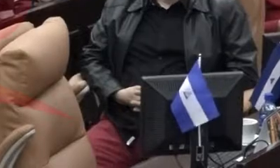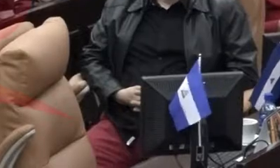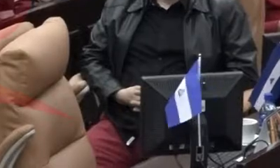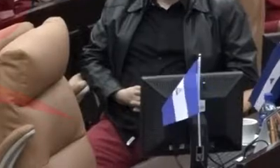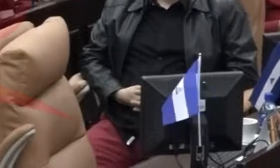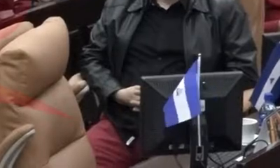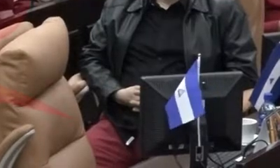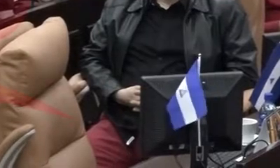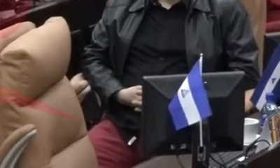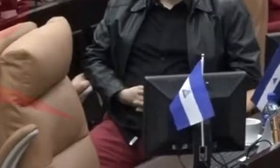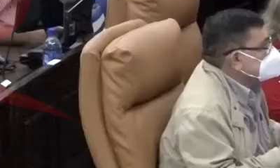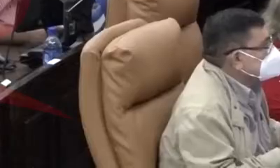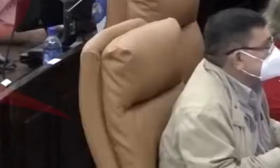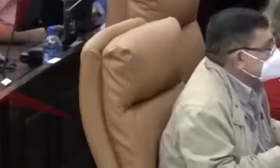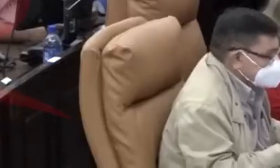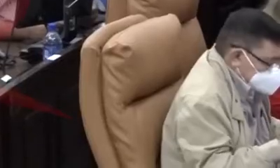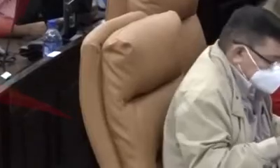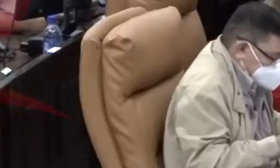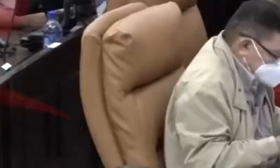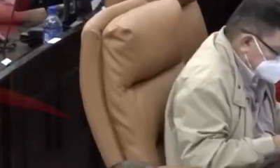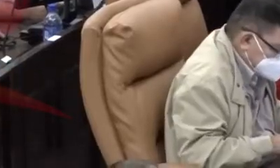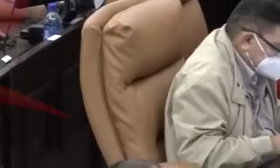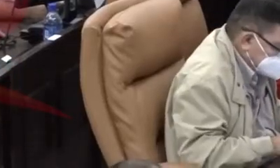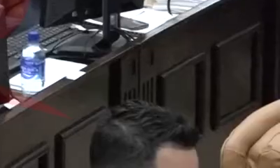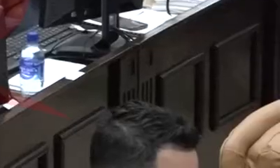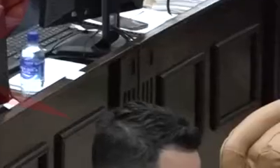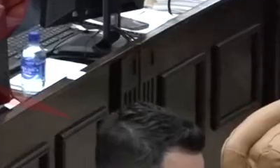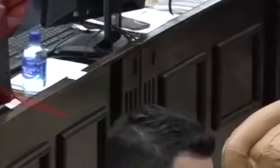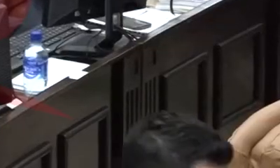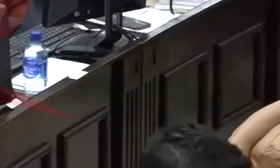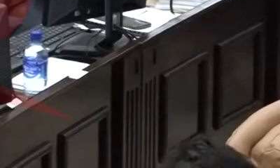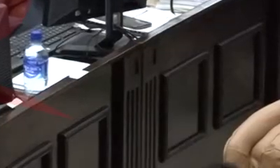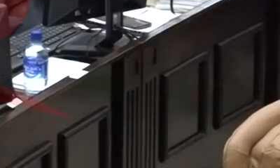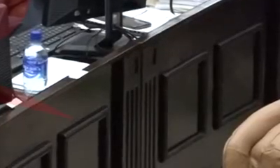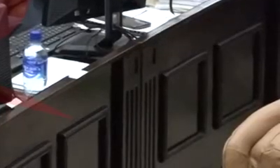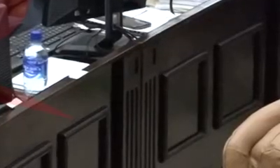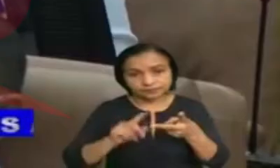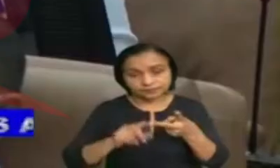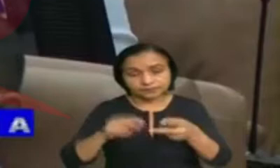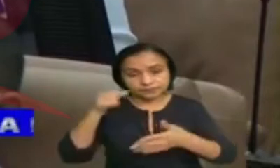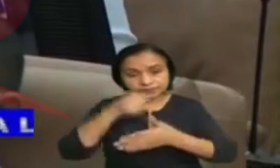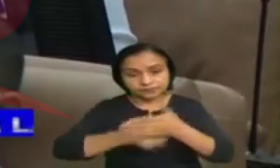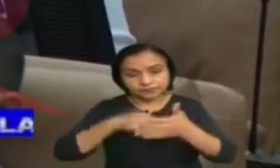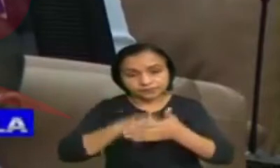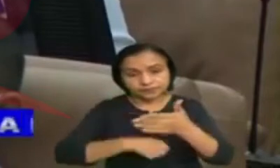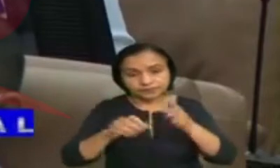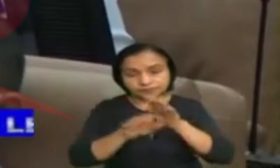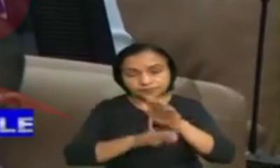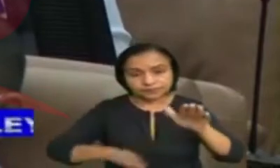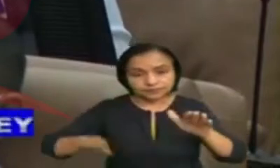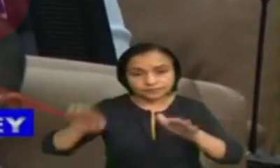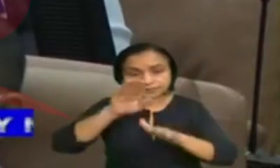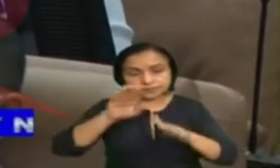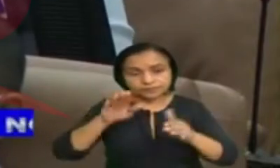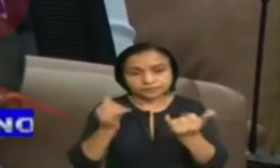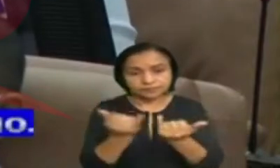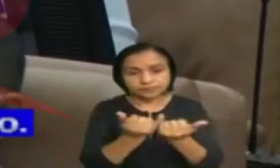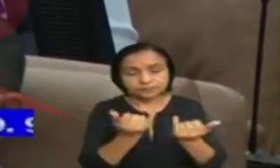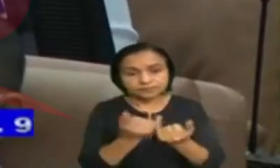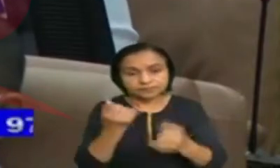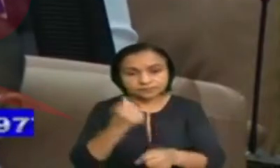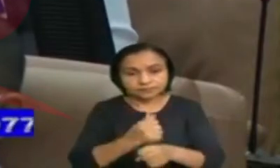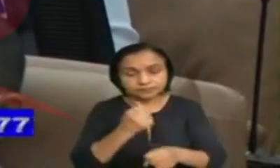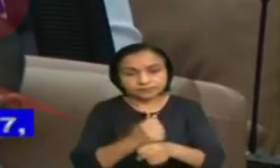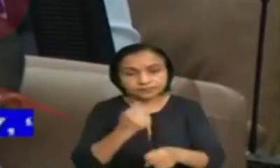sujetos a sistemas de monitoreo efectivo. Segundo, fortalece y le da mayor autonomía funcional a